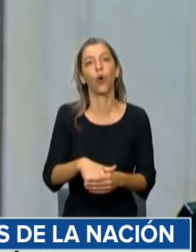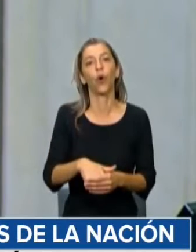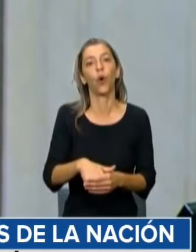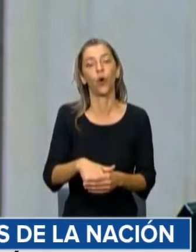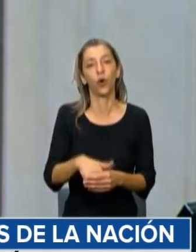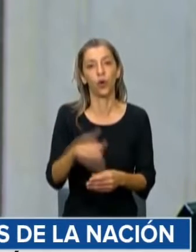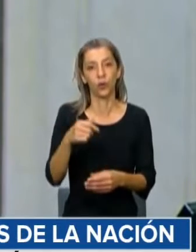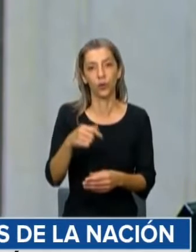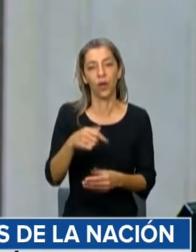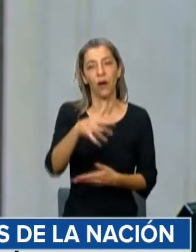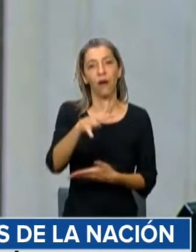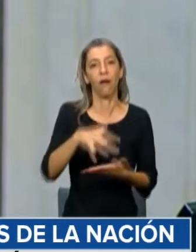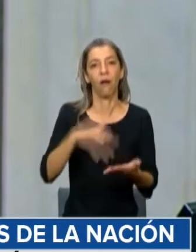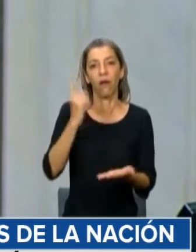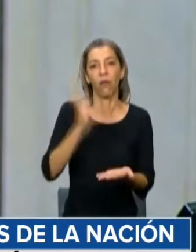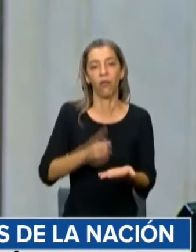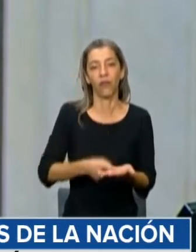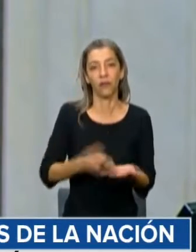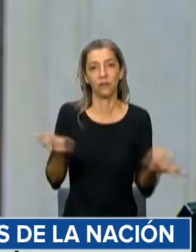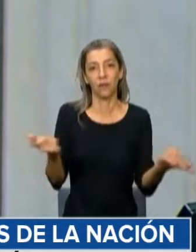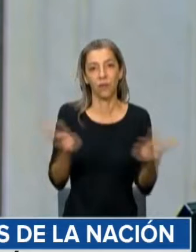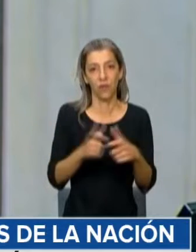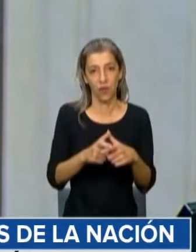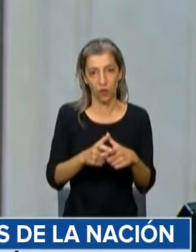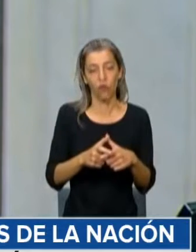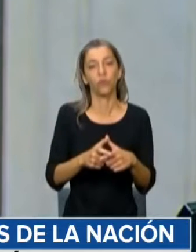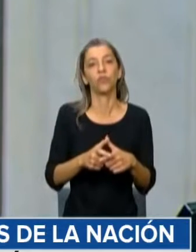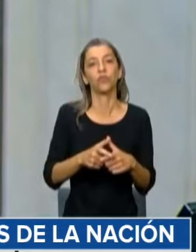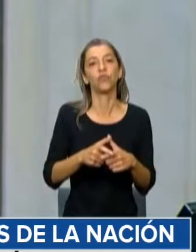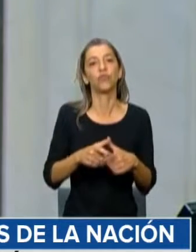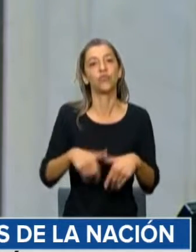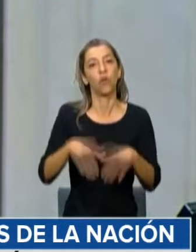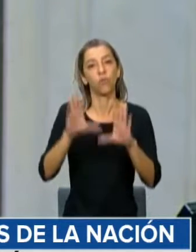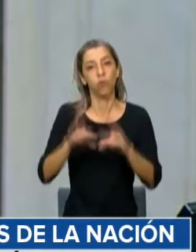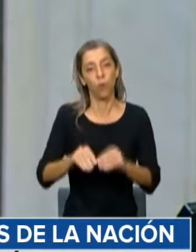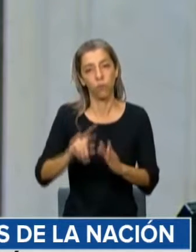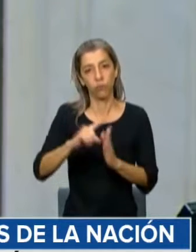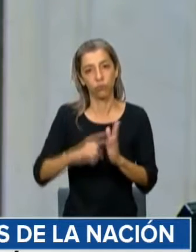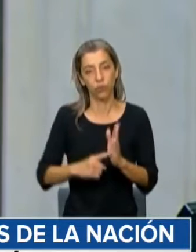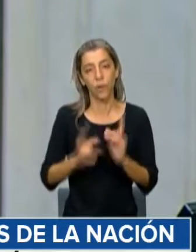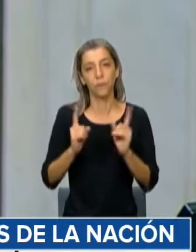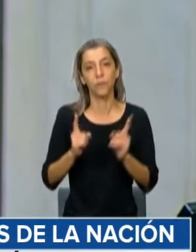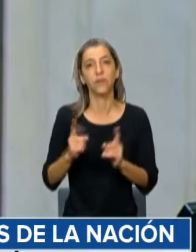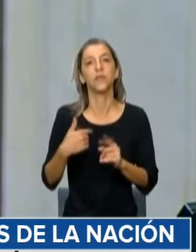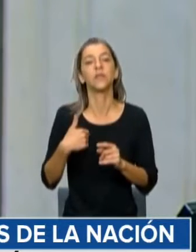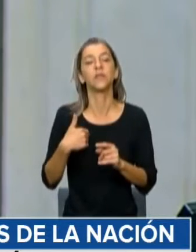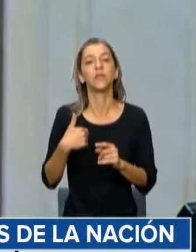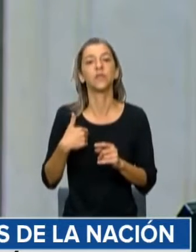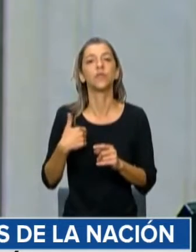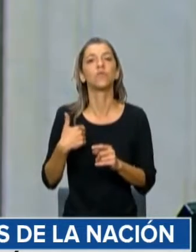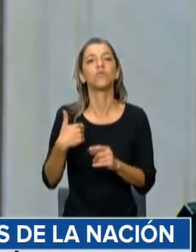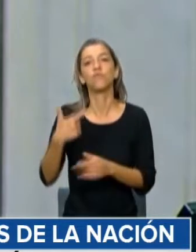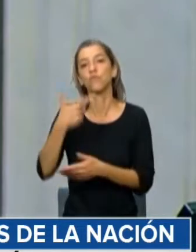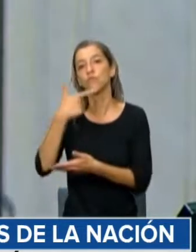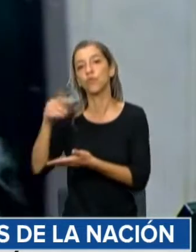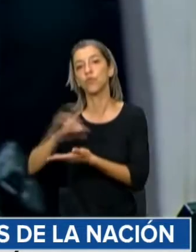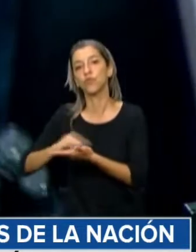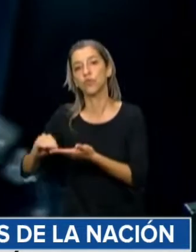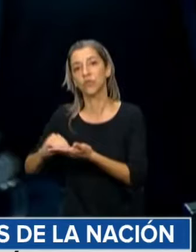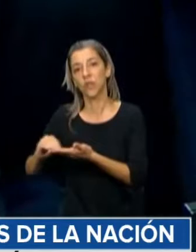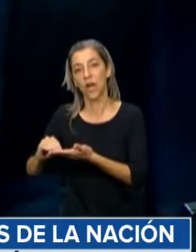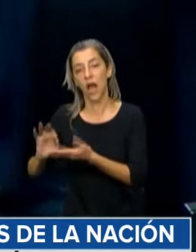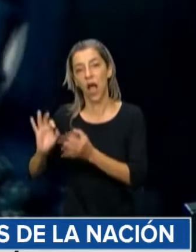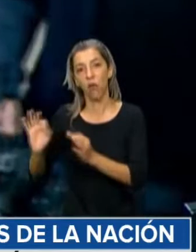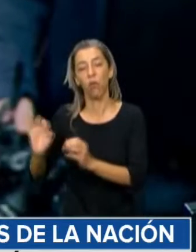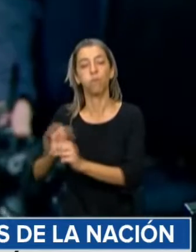y en particular el dictamen de la comisión recaído en el proyecto de ley venido en revisión del Honorable Senado, por el